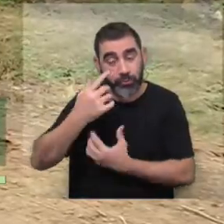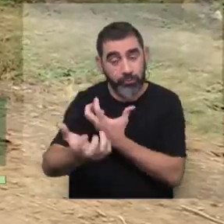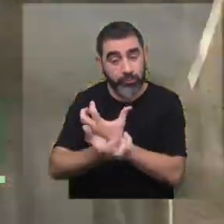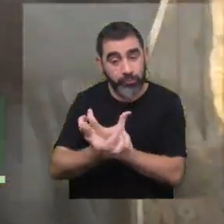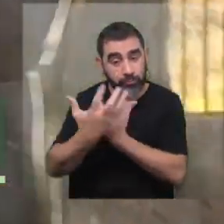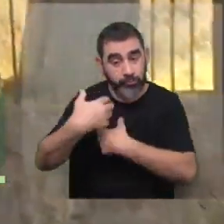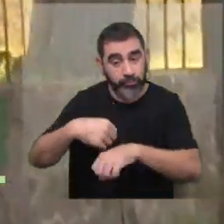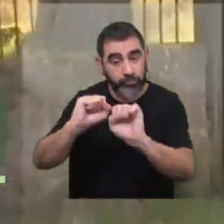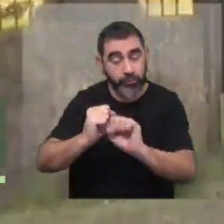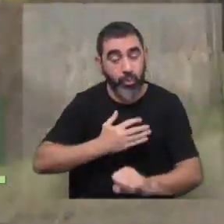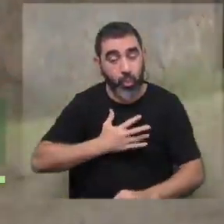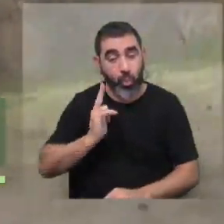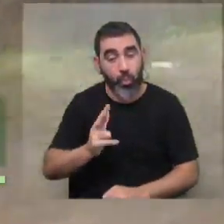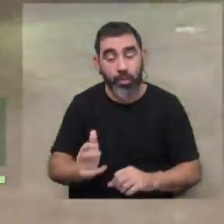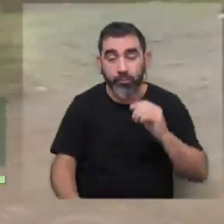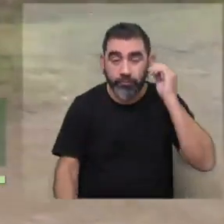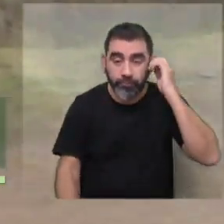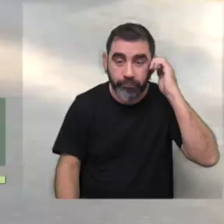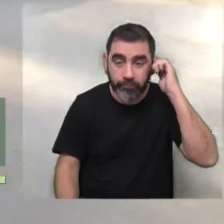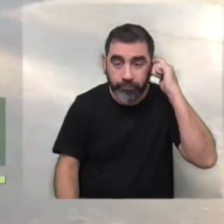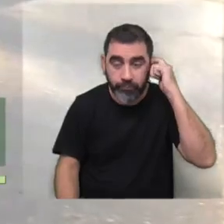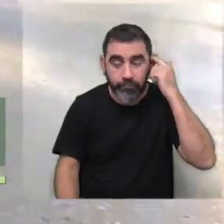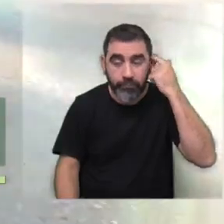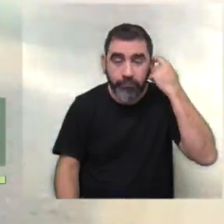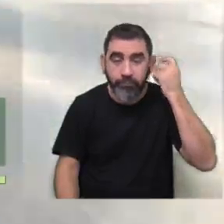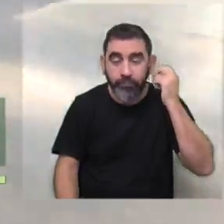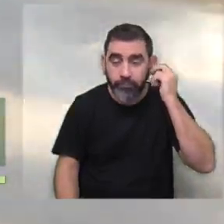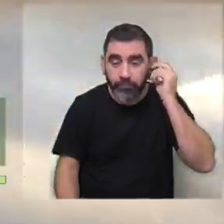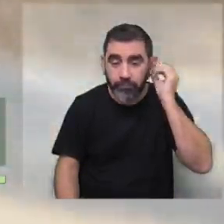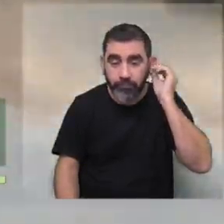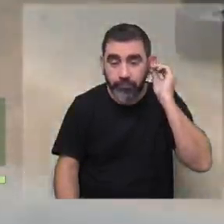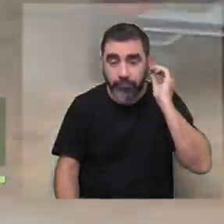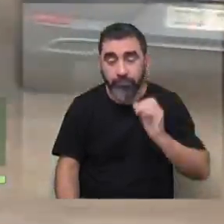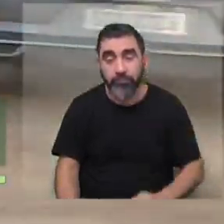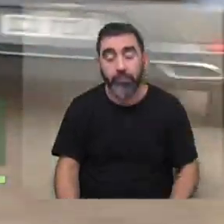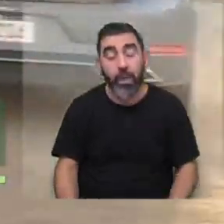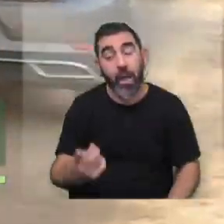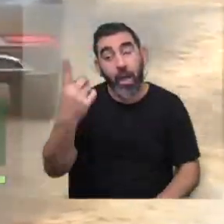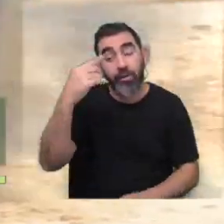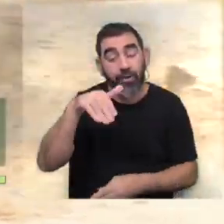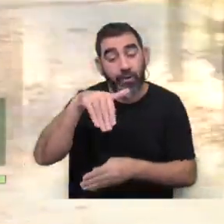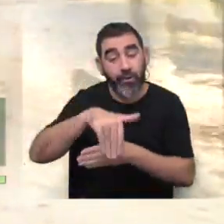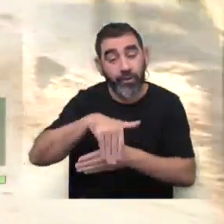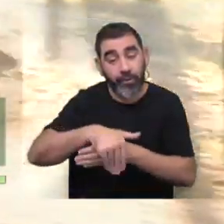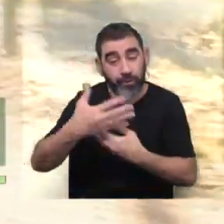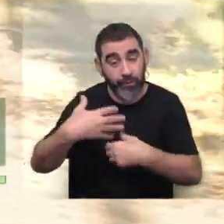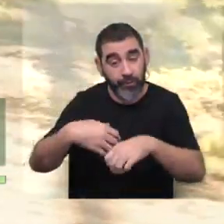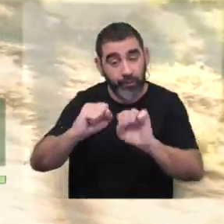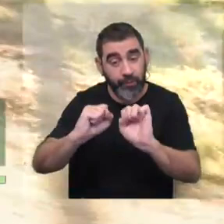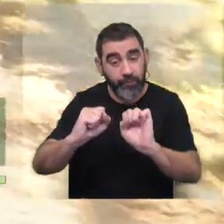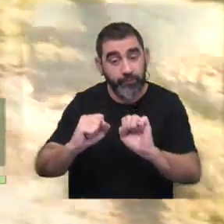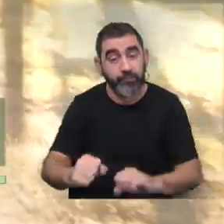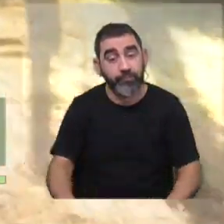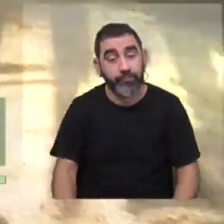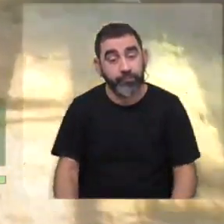identificación de estos restos socios el hallazgo debí decir de estos restos socios el la tarde de ayer por lo que decía